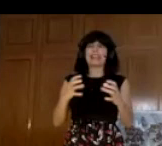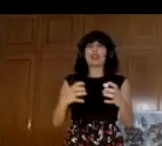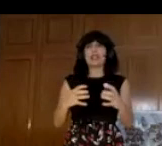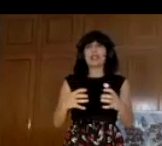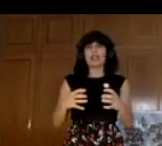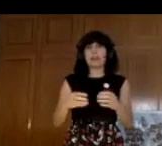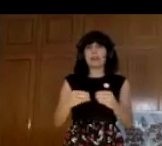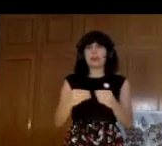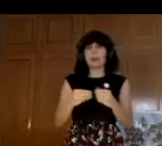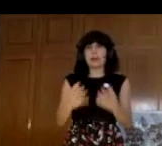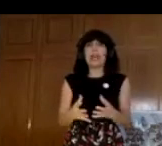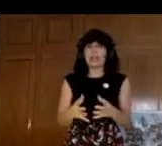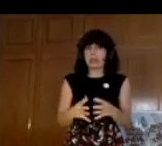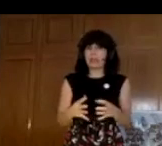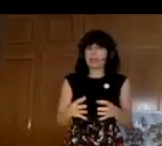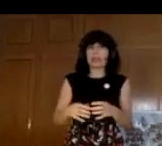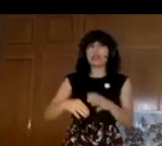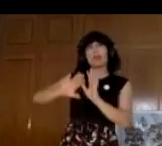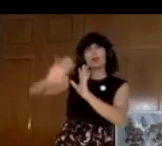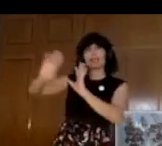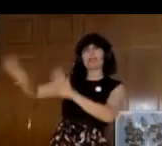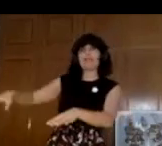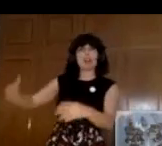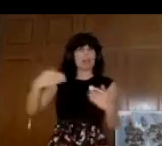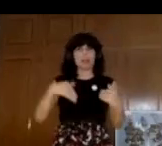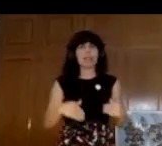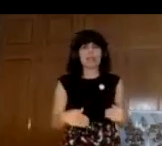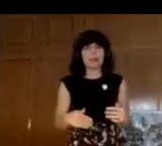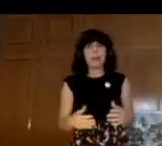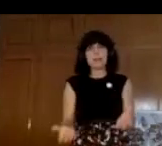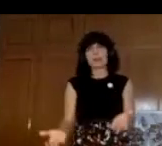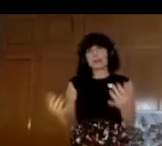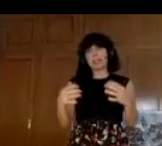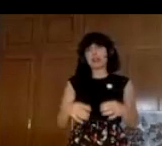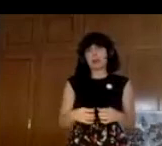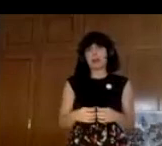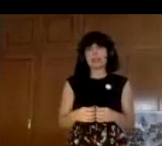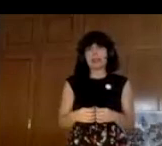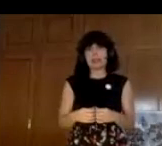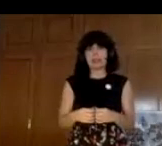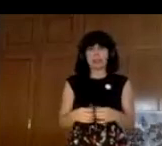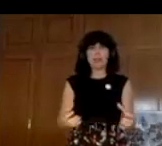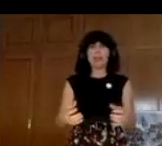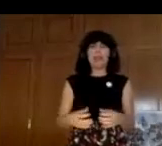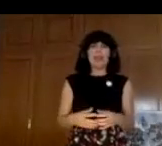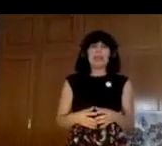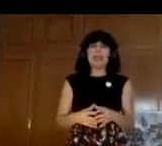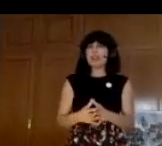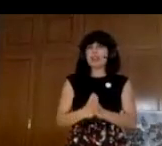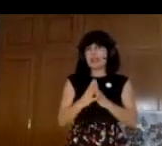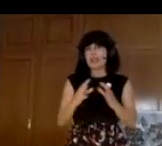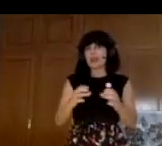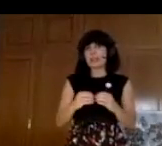la sociedad un poco liviana, ¿no? Es decir, los problemas están fuera, no están aquí, y de repente los problemas llegan aquí, ¿no? Y